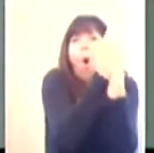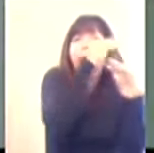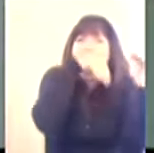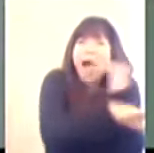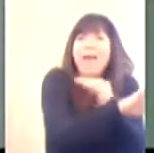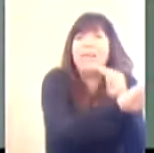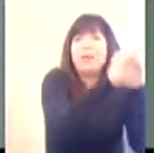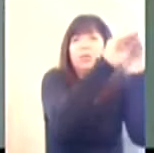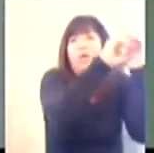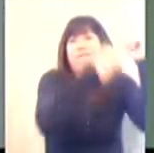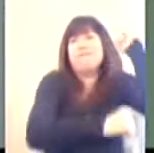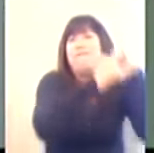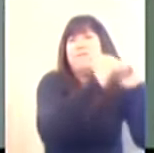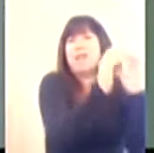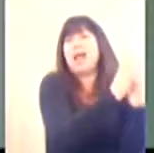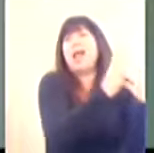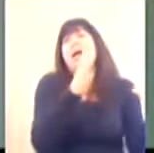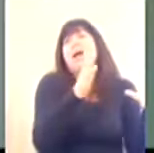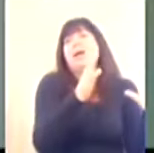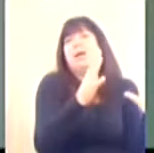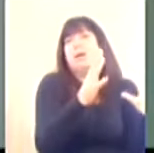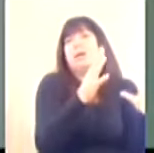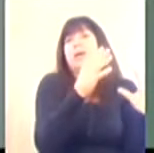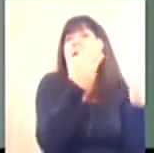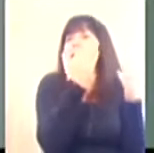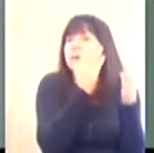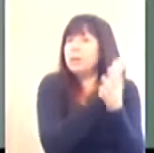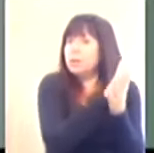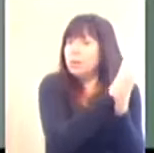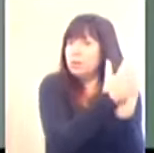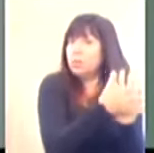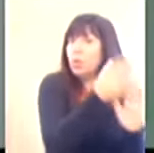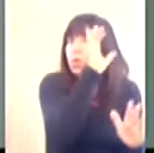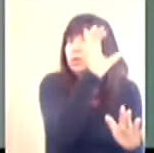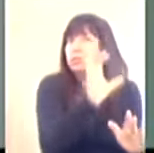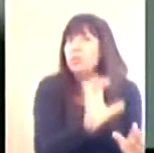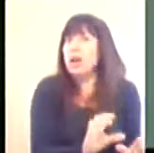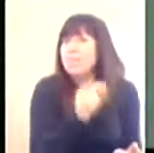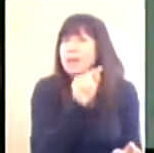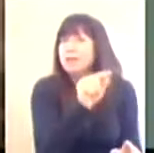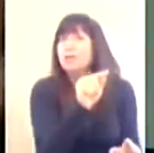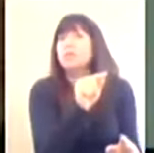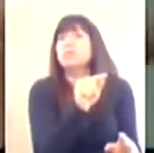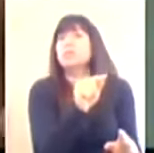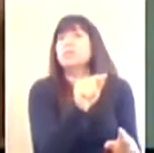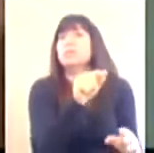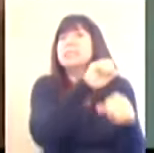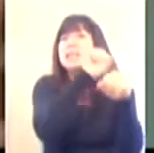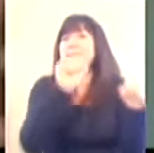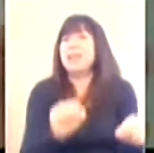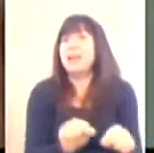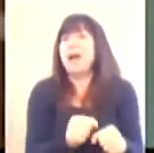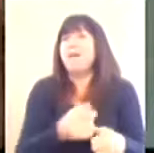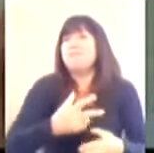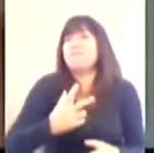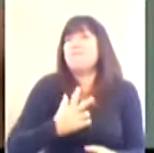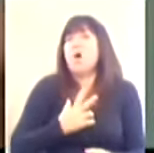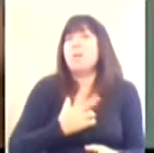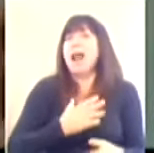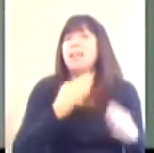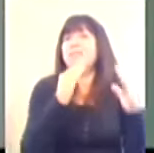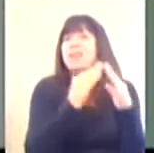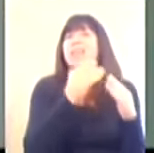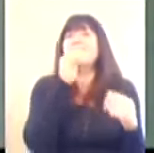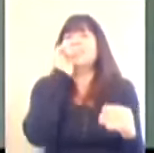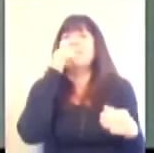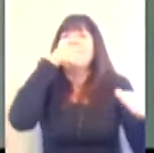finalmente. Todos esos elementos se dan porque el principal problema es que nuestro sistema formal de vivienda, vale decir, acceder a la